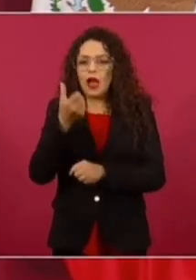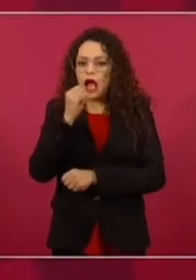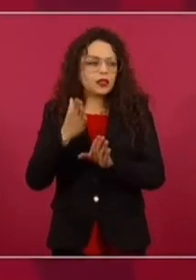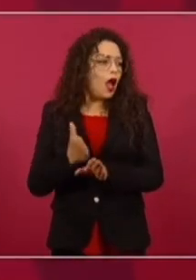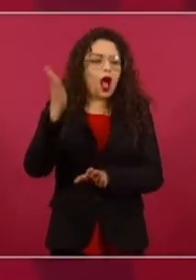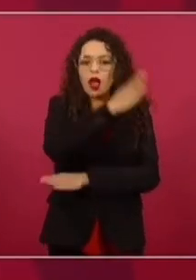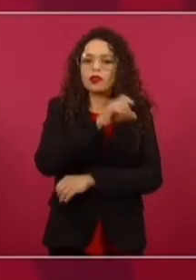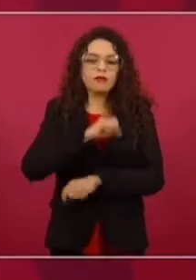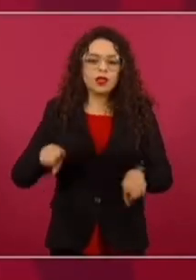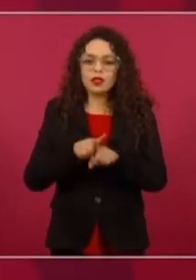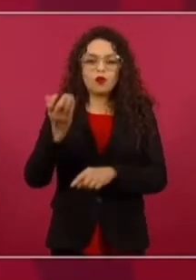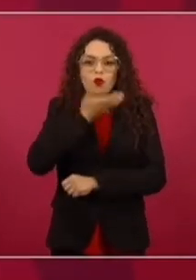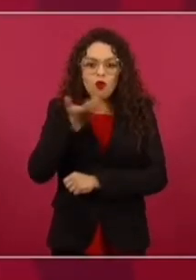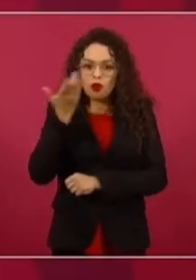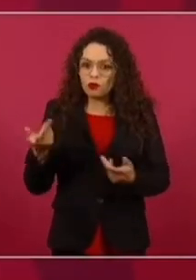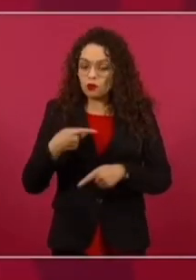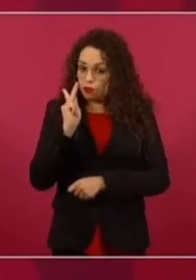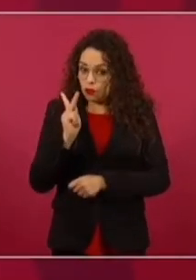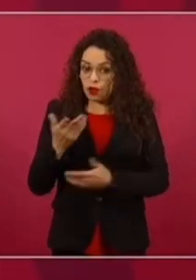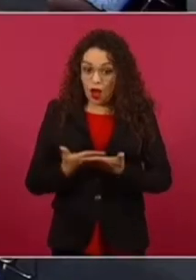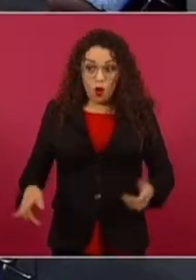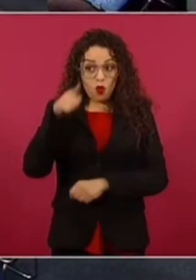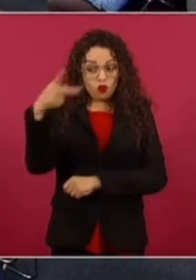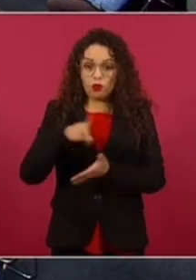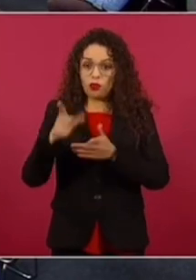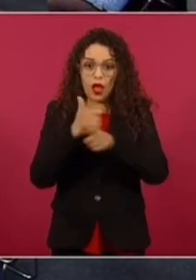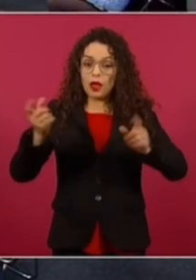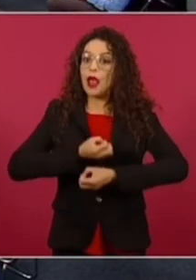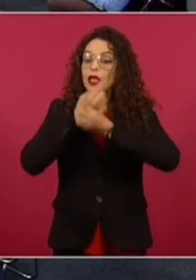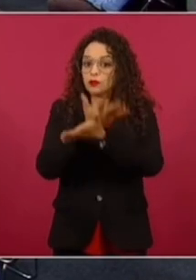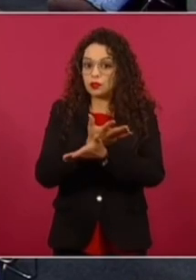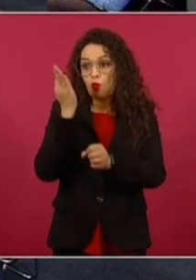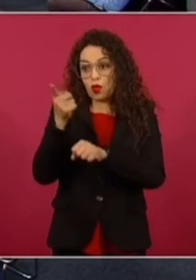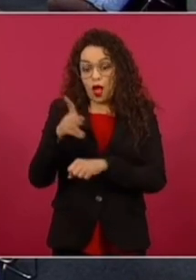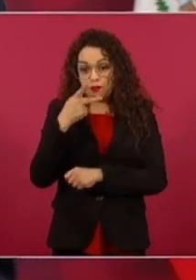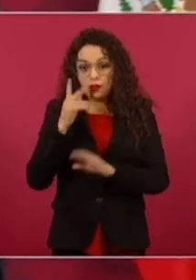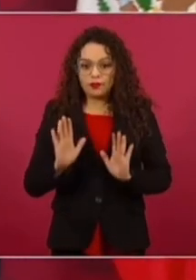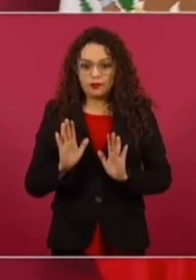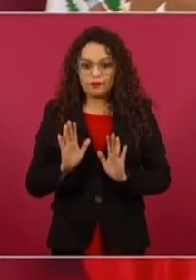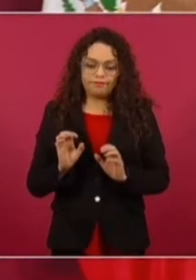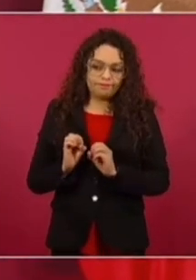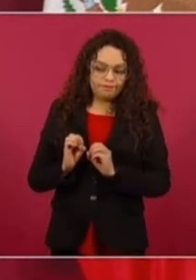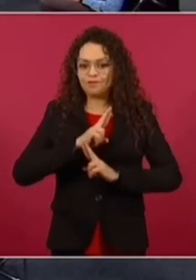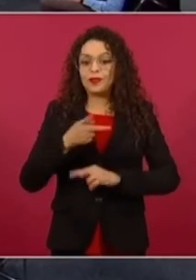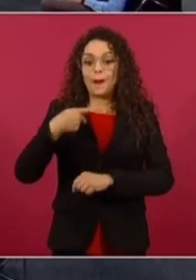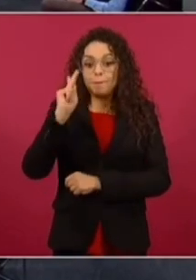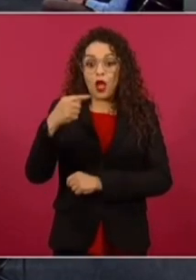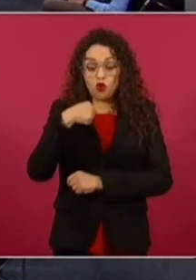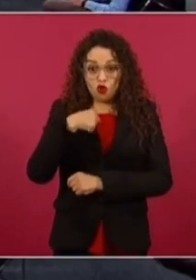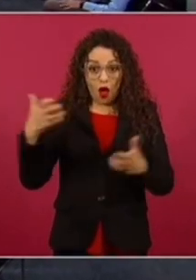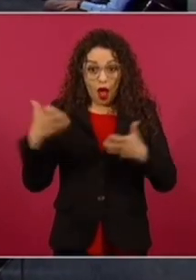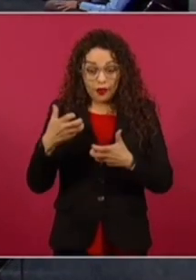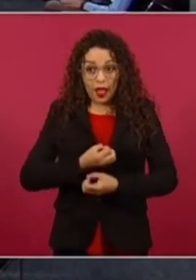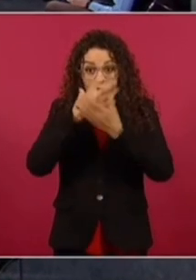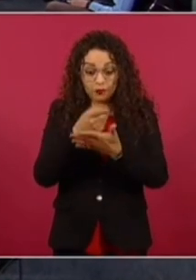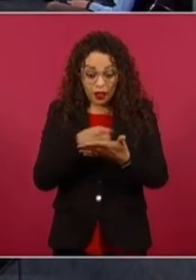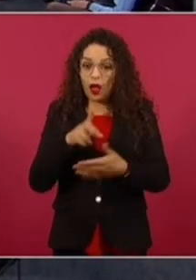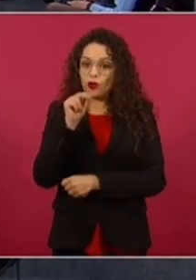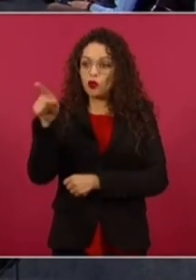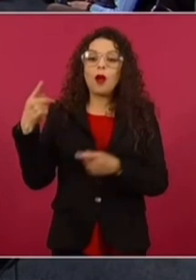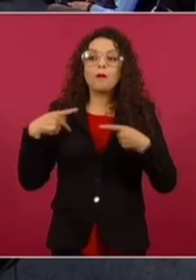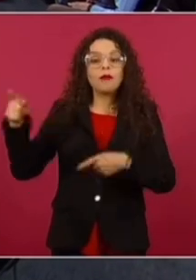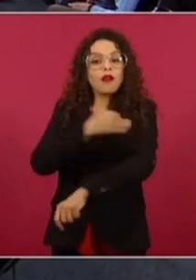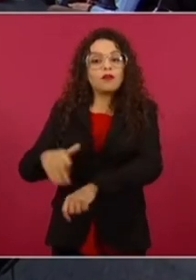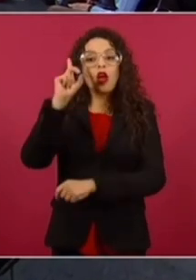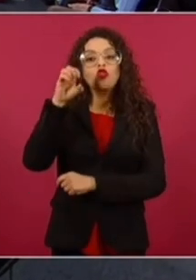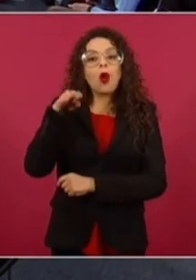Entonces, tú tienes todo el derecho de expresarte, de manifestarte, ya lo hiciste, hay que dejarle al pueblo. Soy el interlocutor de la familia Domínguez. Entonces,